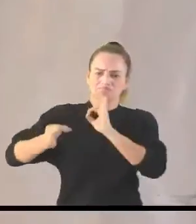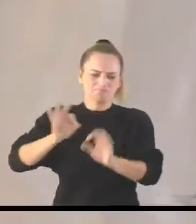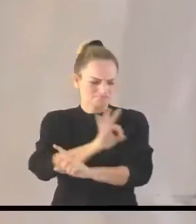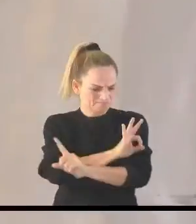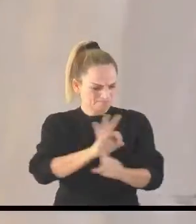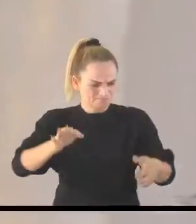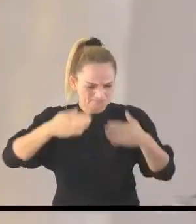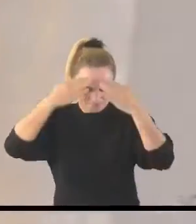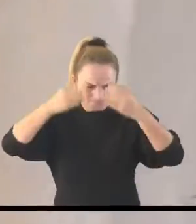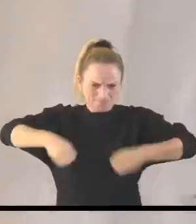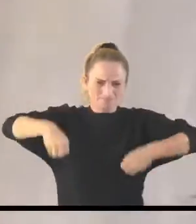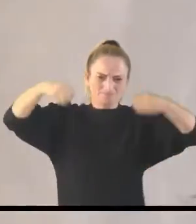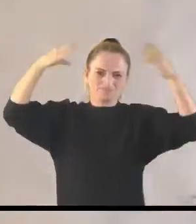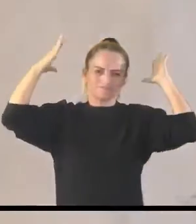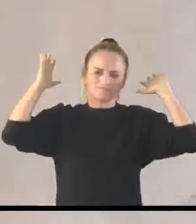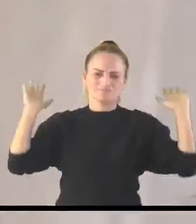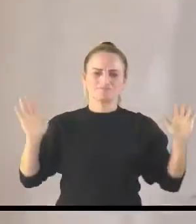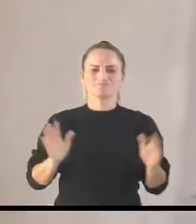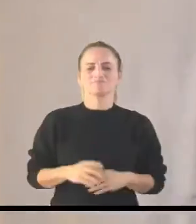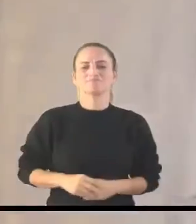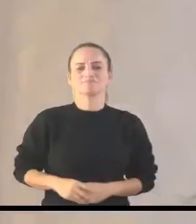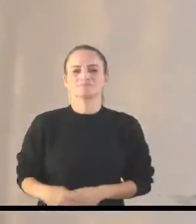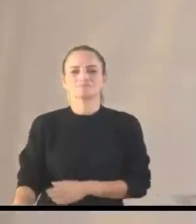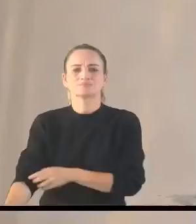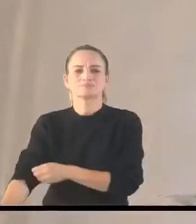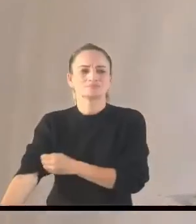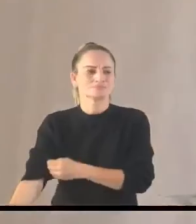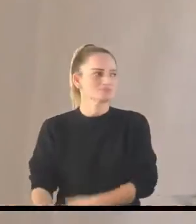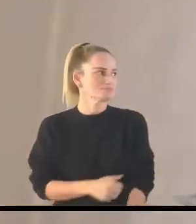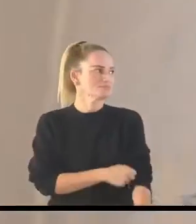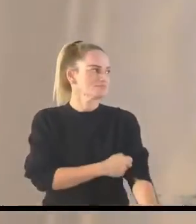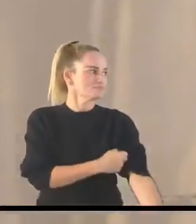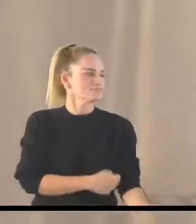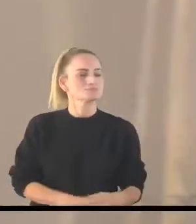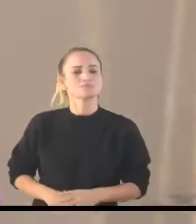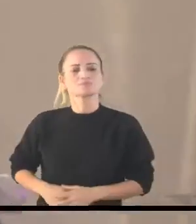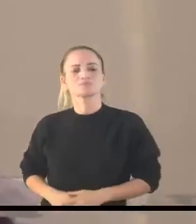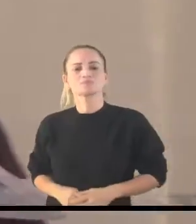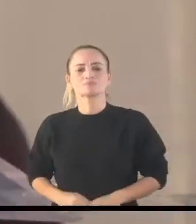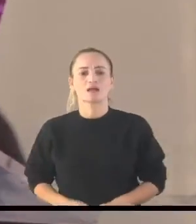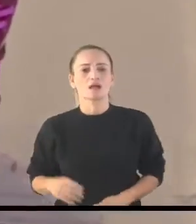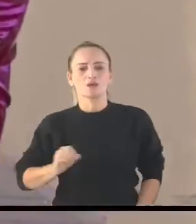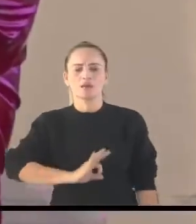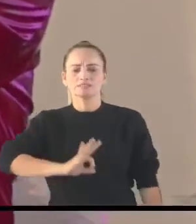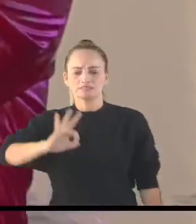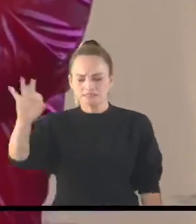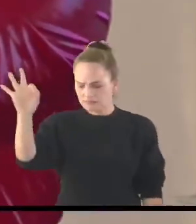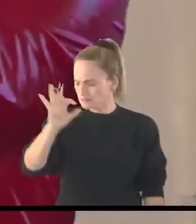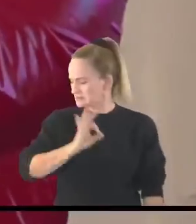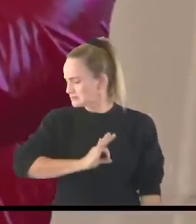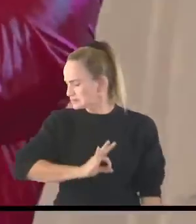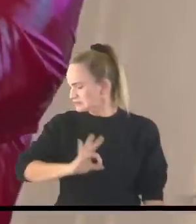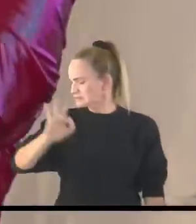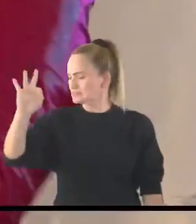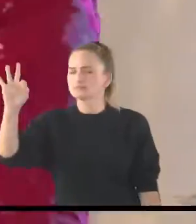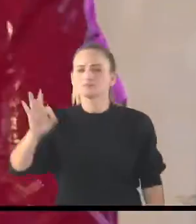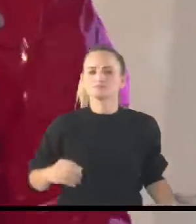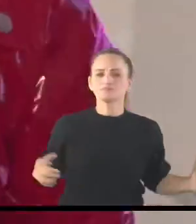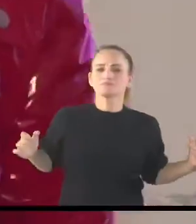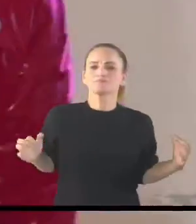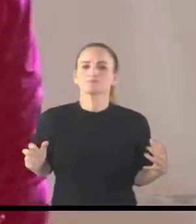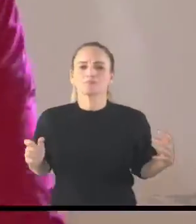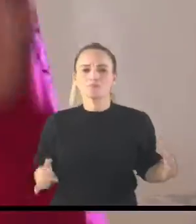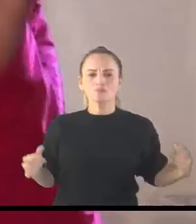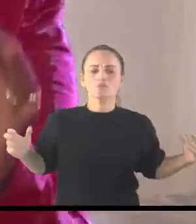injusticias. En los pueblos hay como Mapiripán. Y nunca